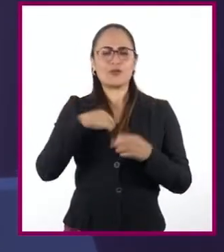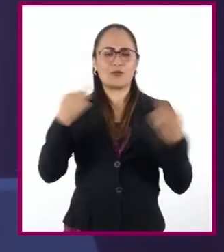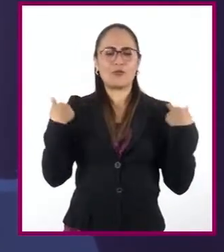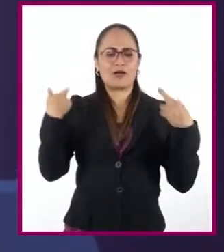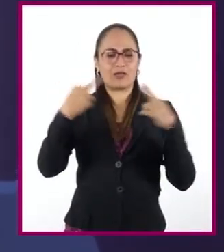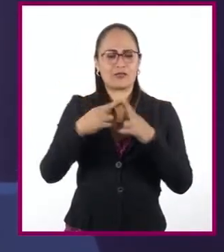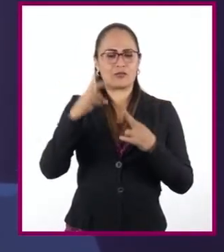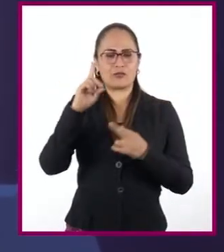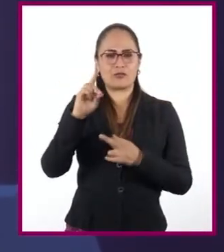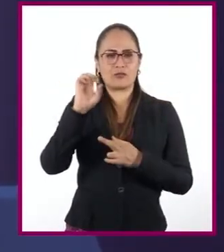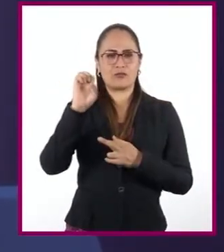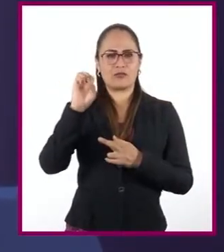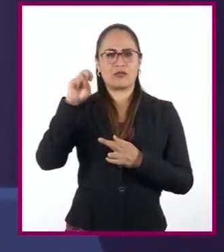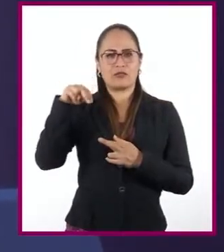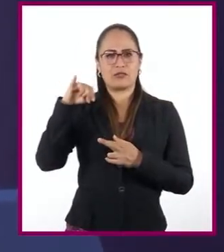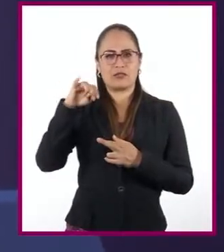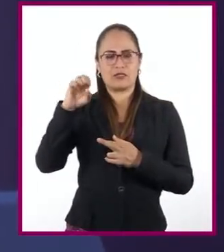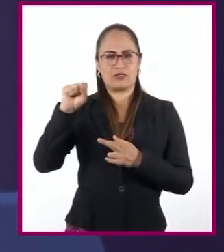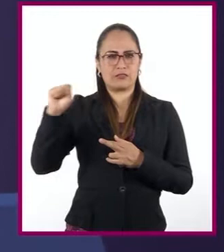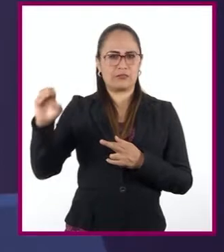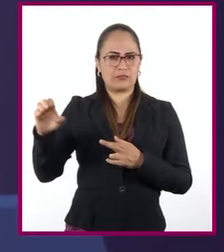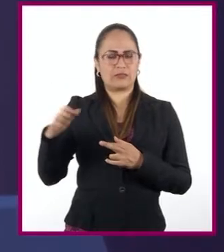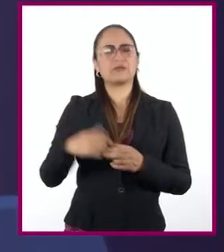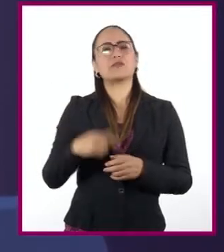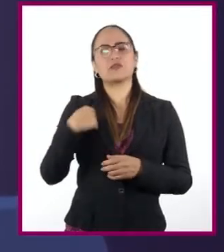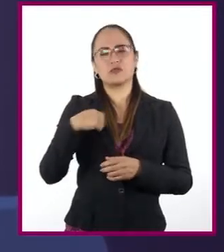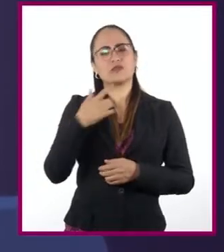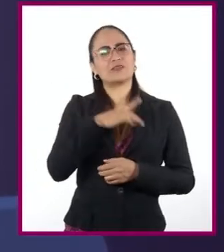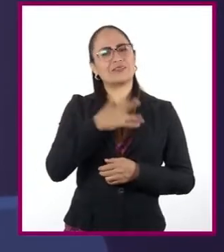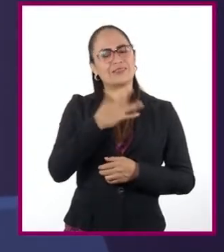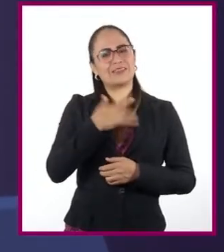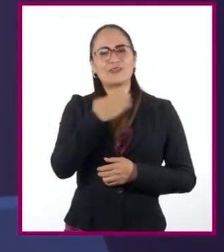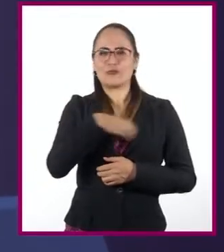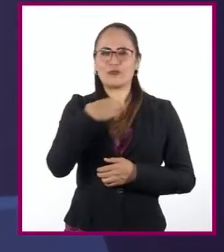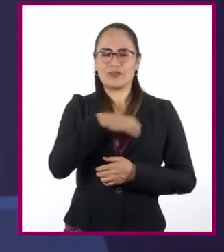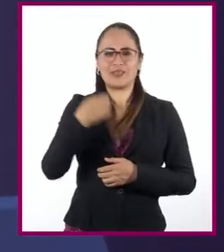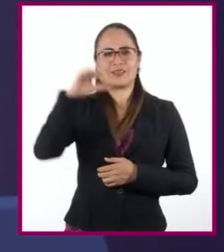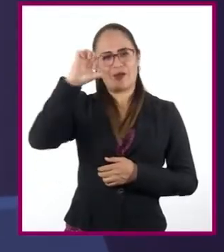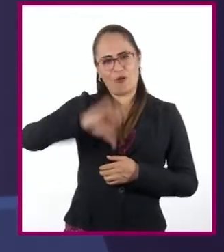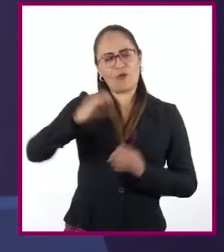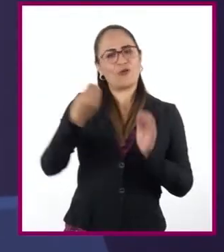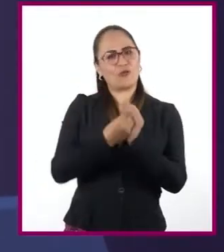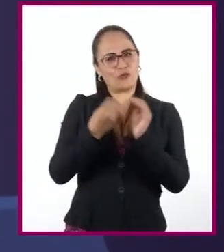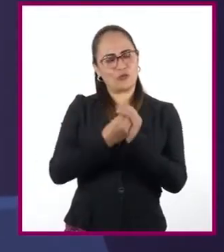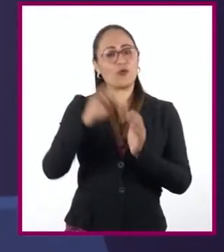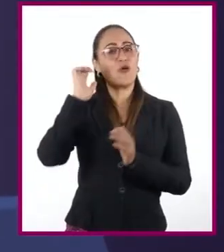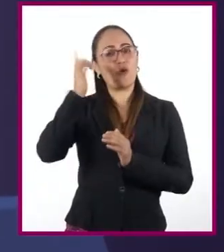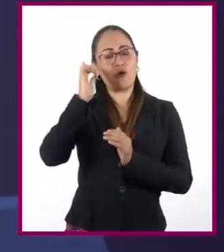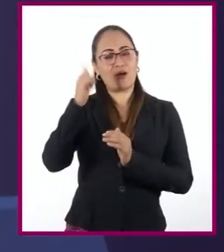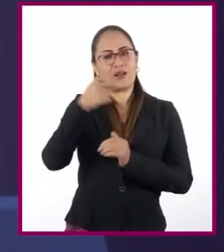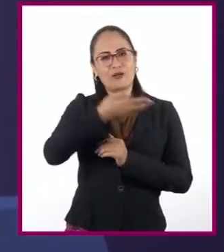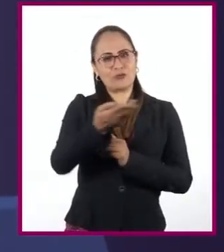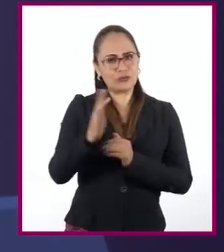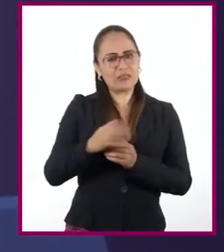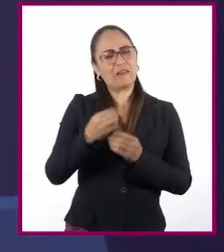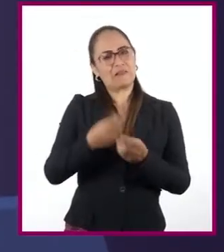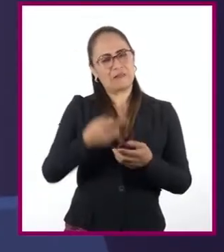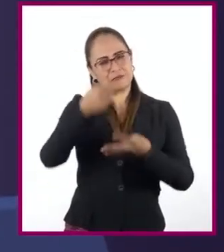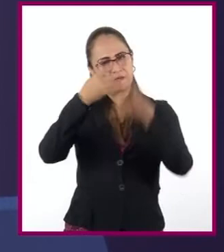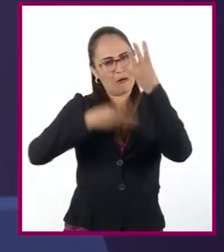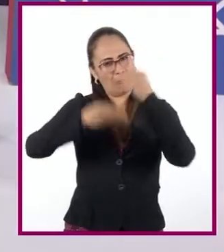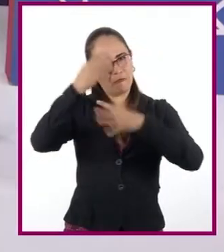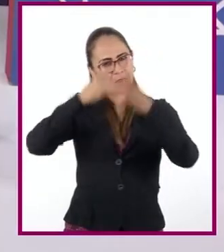Denise Hernández. Estoy muy contenta de estar con ustedes en esta ocasión y espero que esta sesión les resulte muy